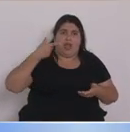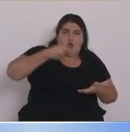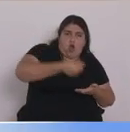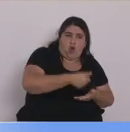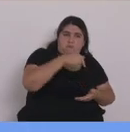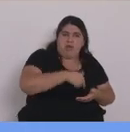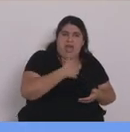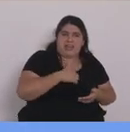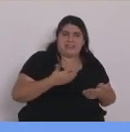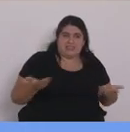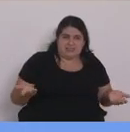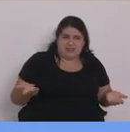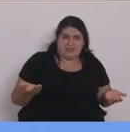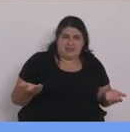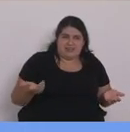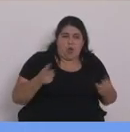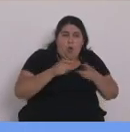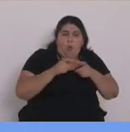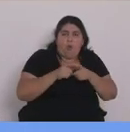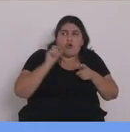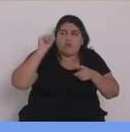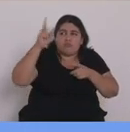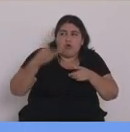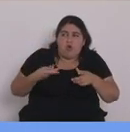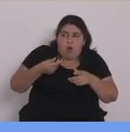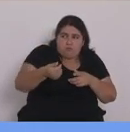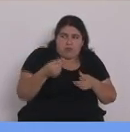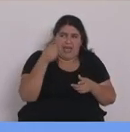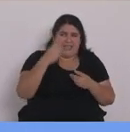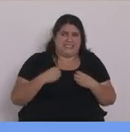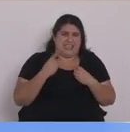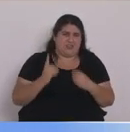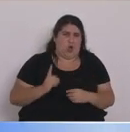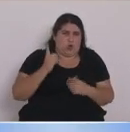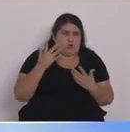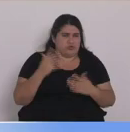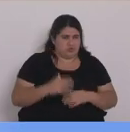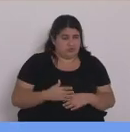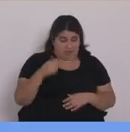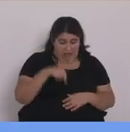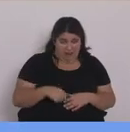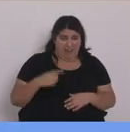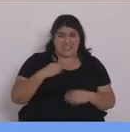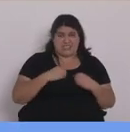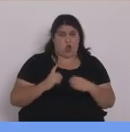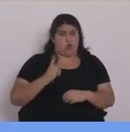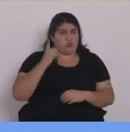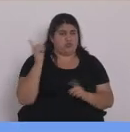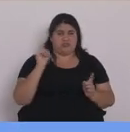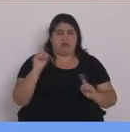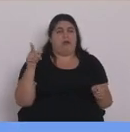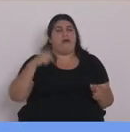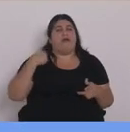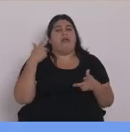de un bono de su tesoro, se sienten orgullosos. Hoy acá no nos sentimos orgullosos, le decimos que son